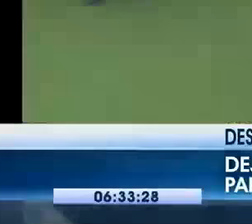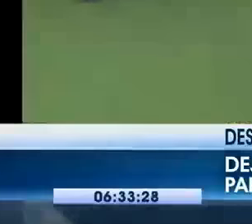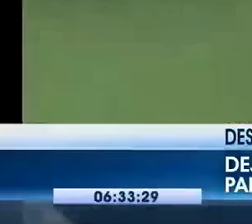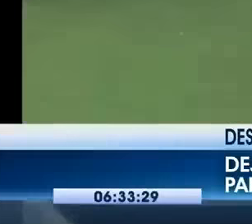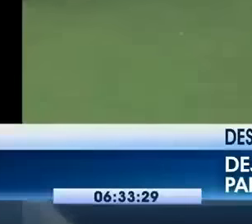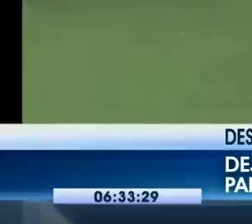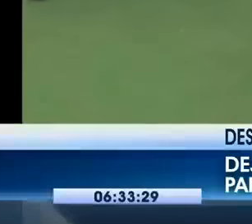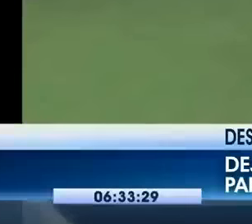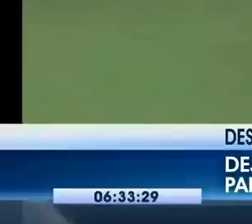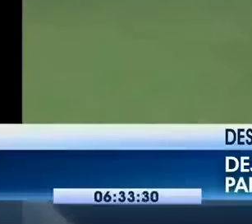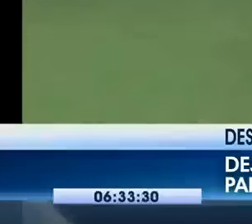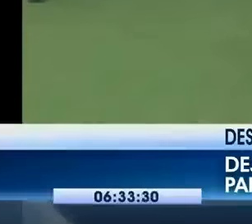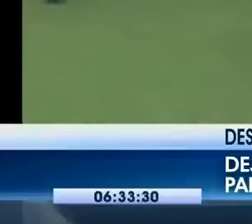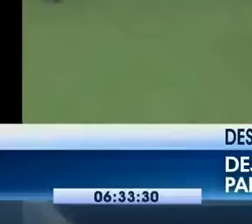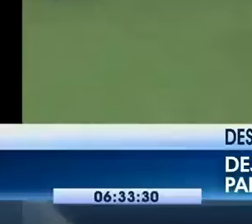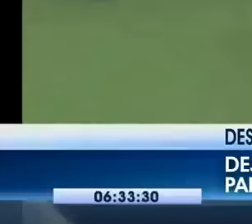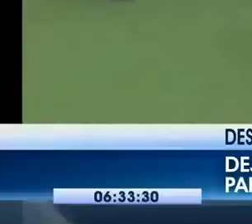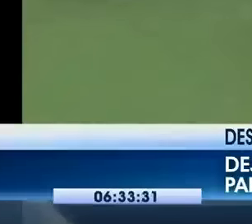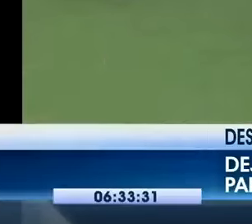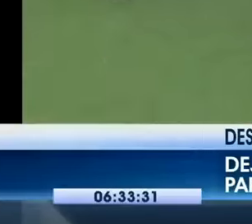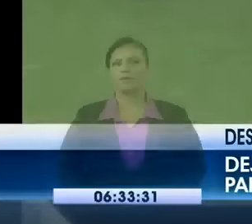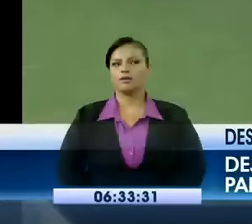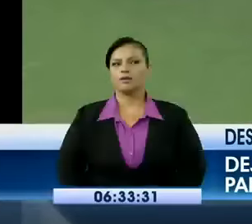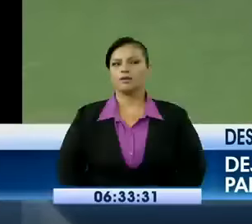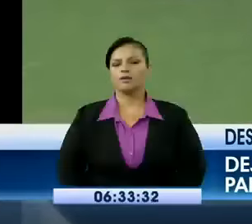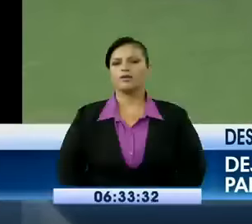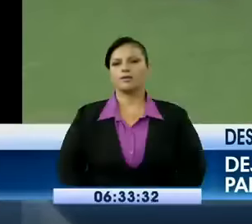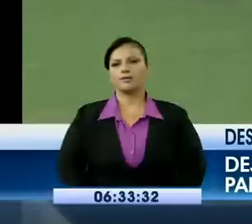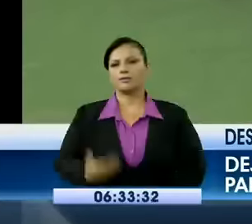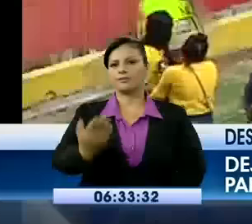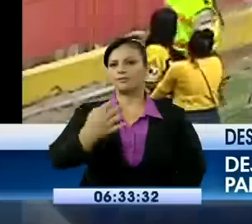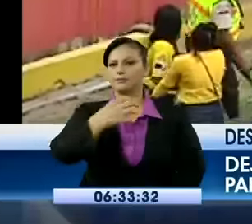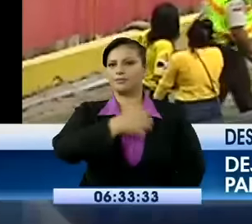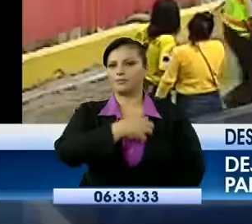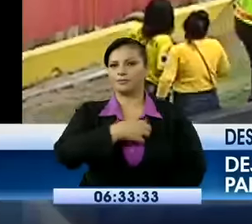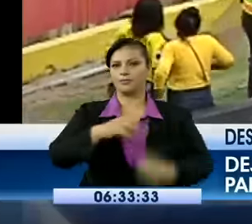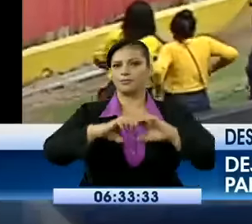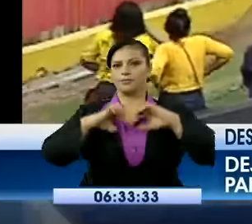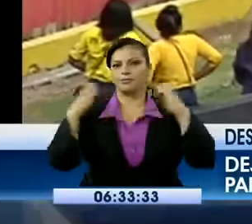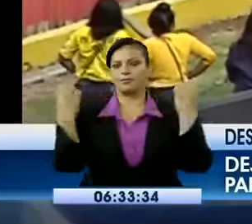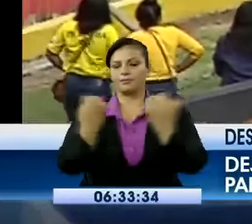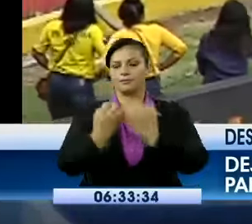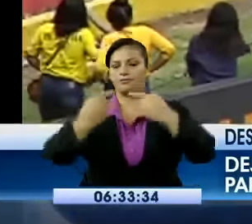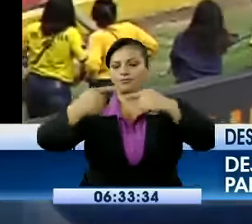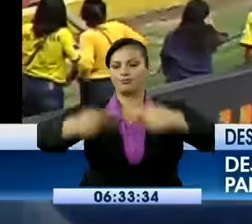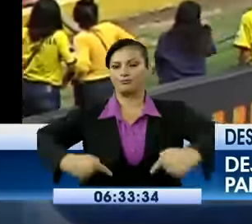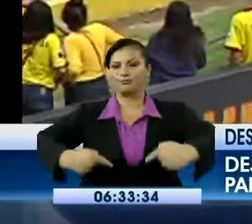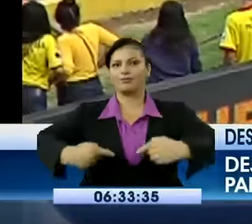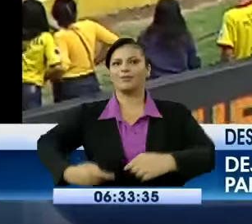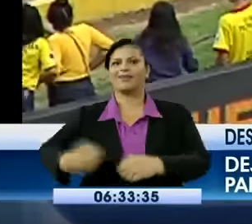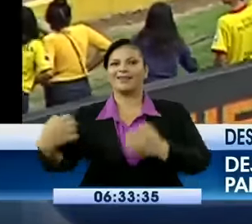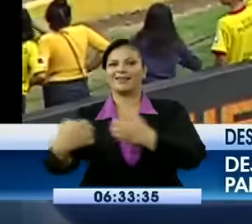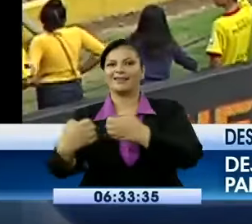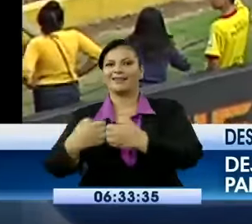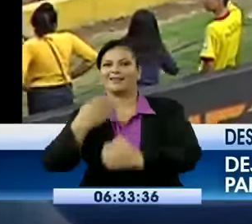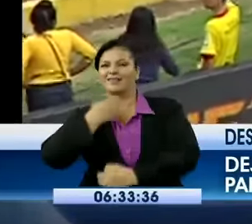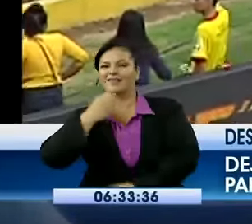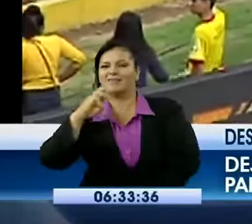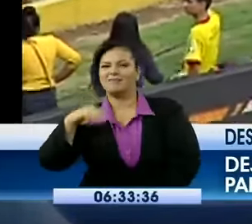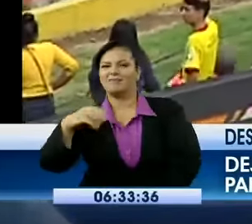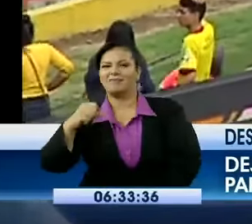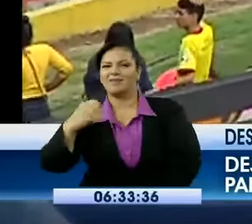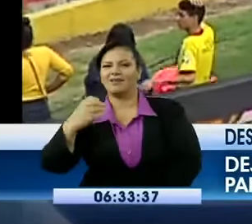cancha Barcelona se medía a duelo futbolístico con Mácará. A los 11 minutos del encuentro, el árbitro